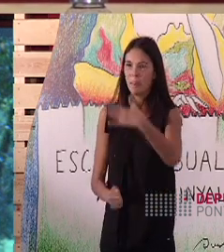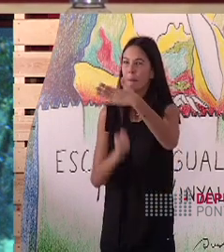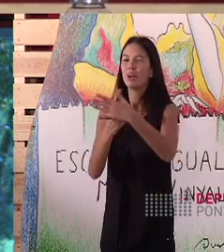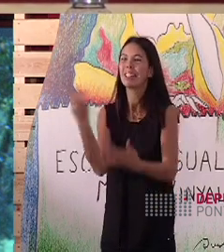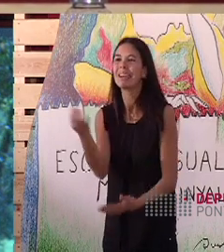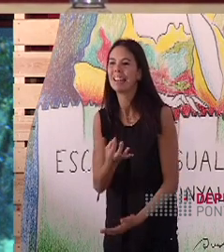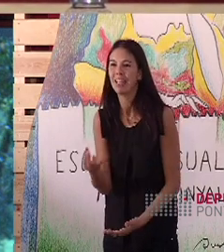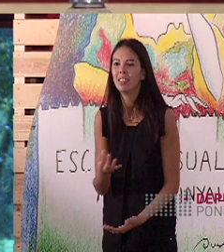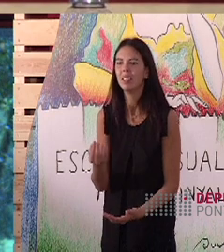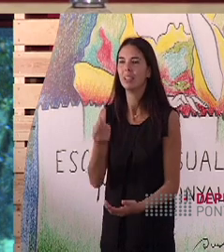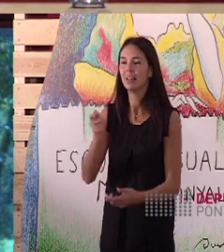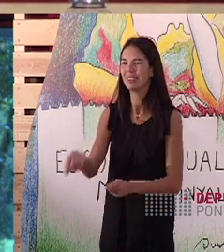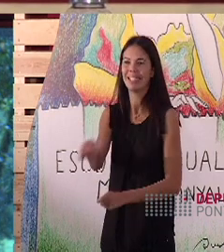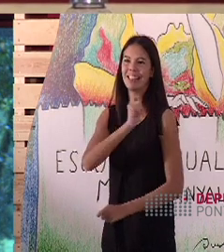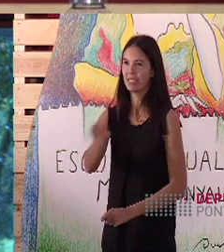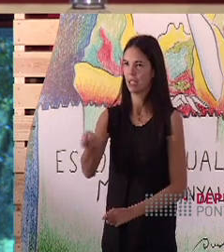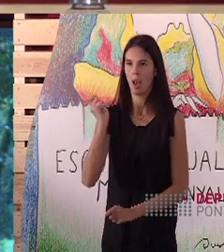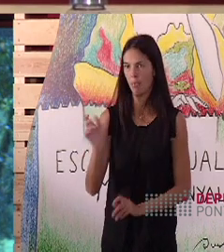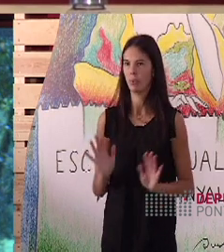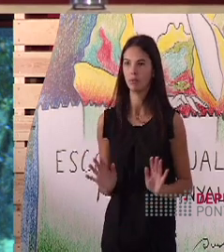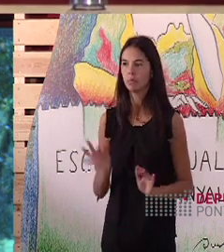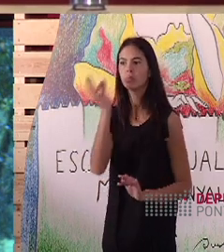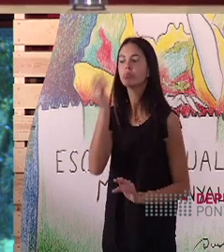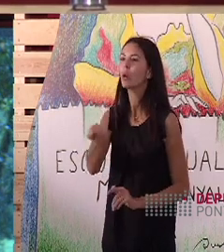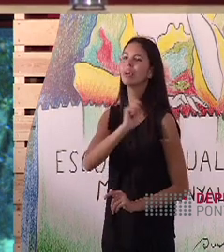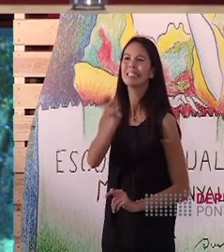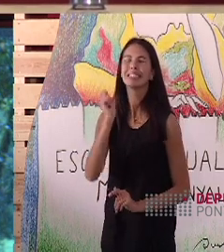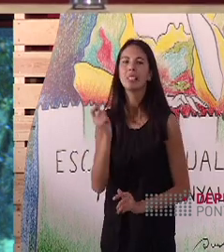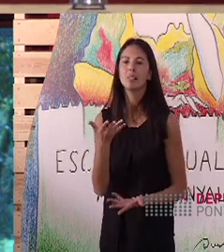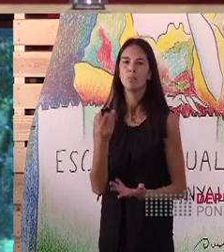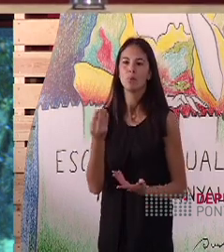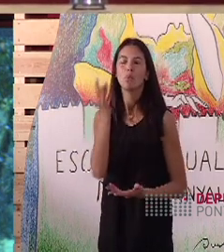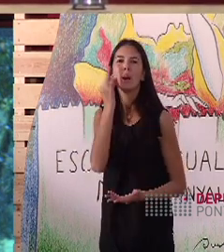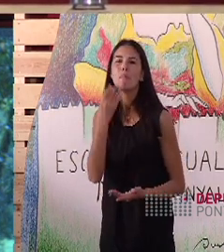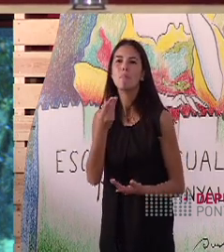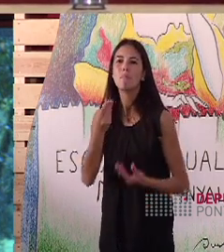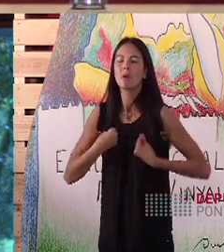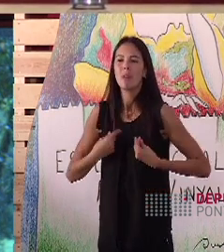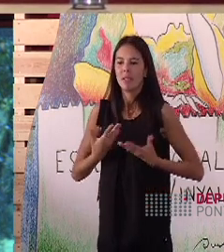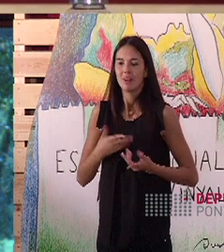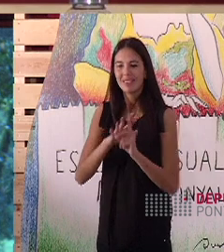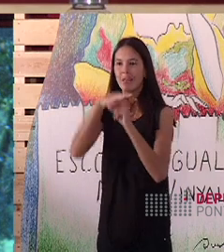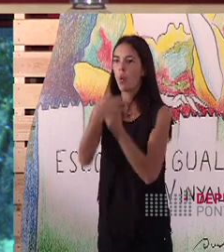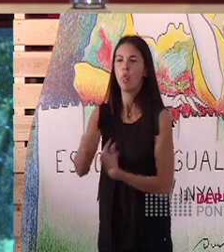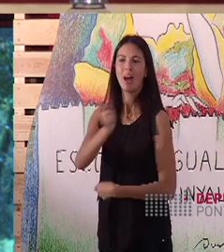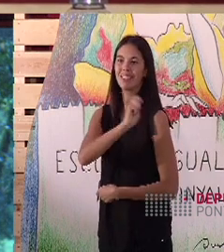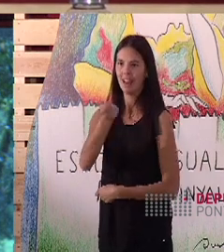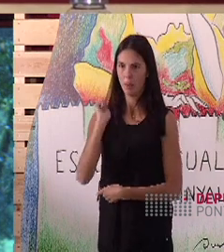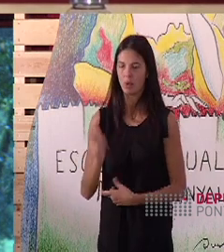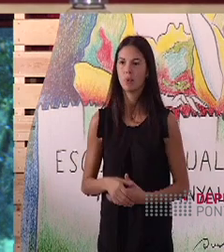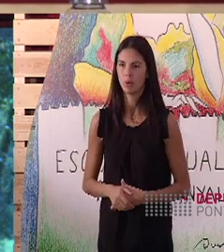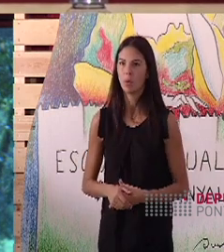é o esclavismo. Esclavismo. Hai mulleres que viven na esclavitude e